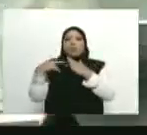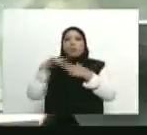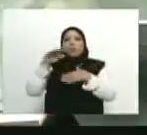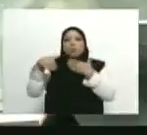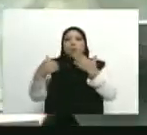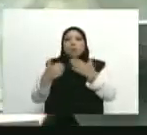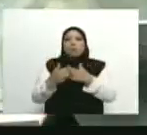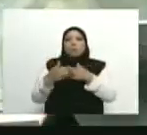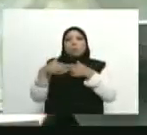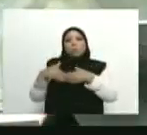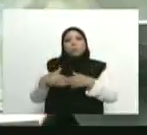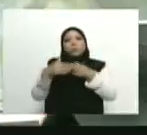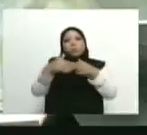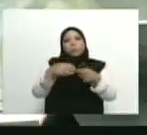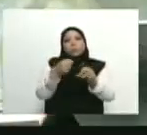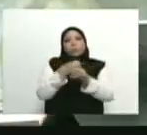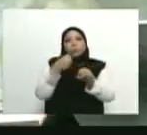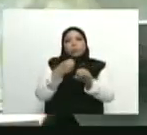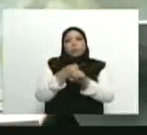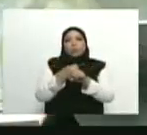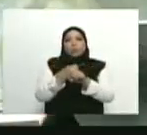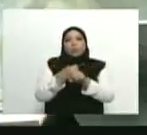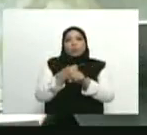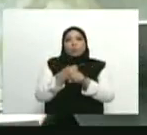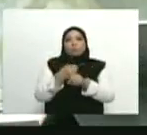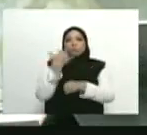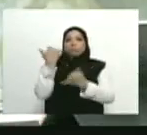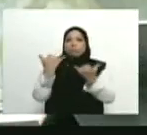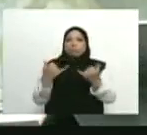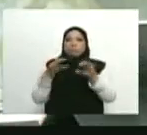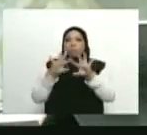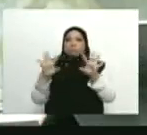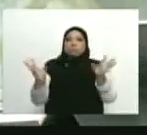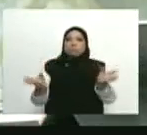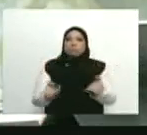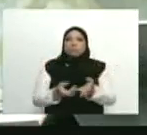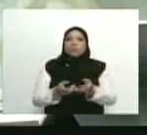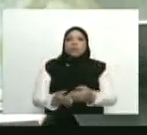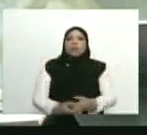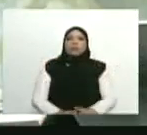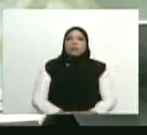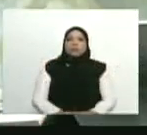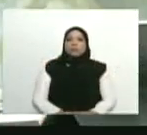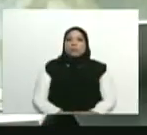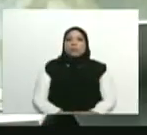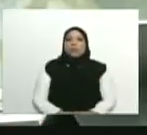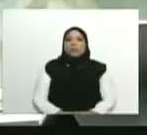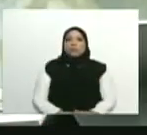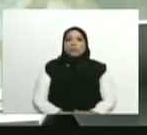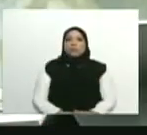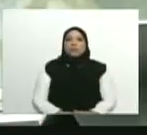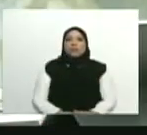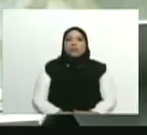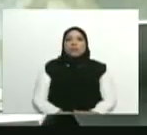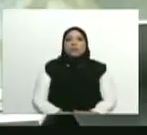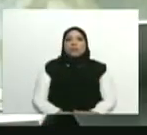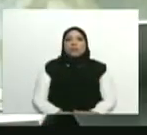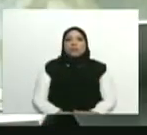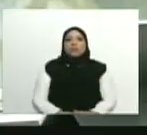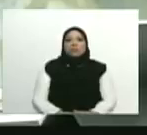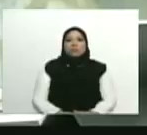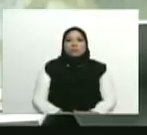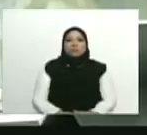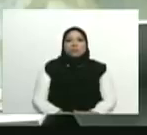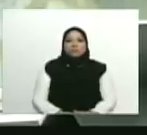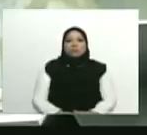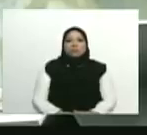la marina de guerra más poderosa de ese momento en el mundo. Nosotros, los mestizos, los indios, los pobres